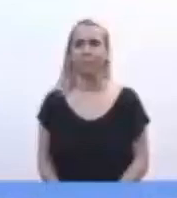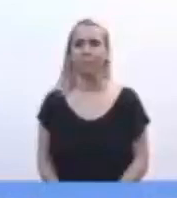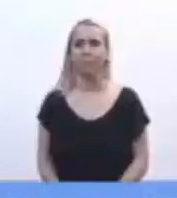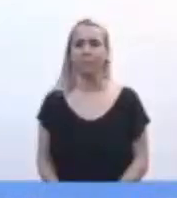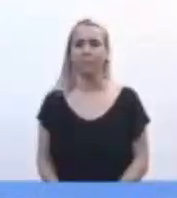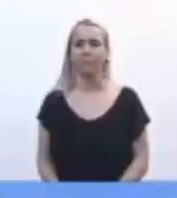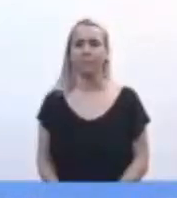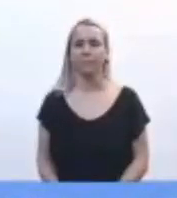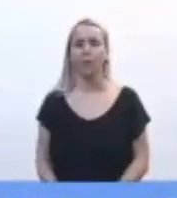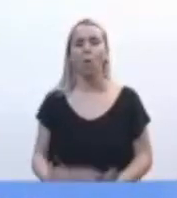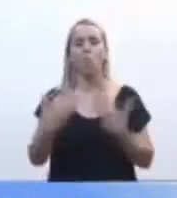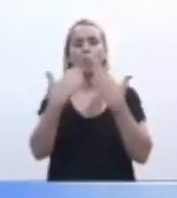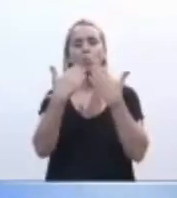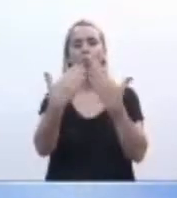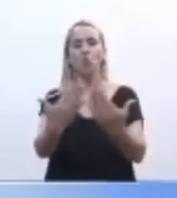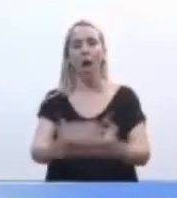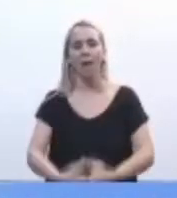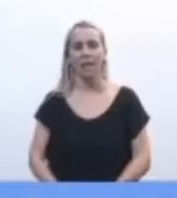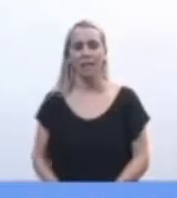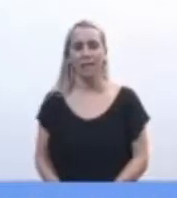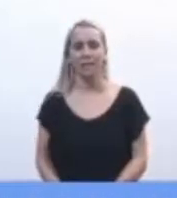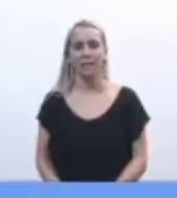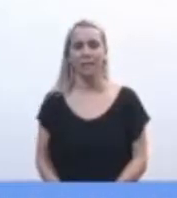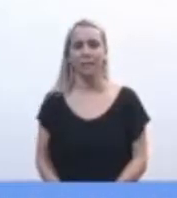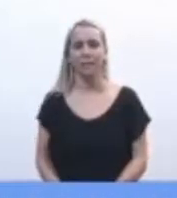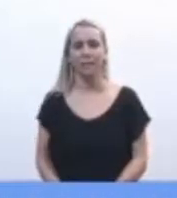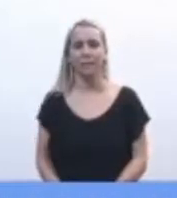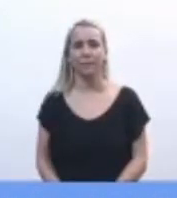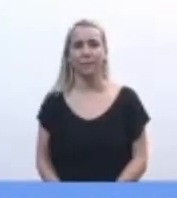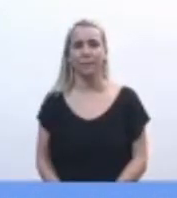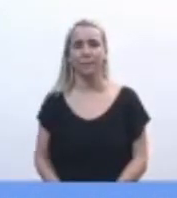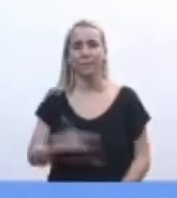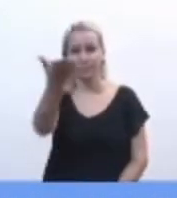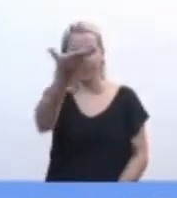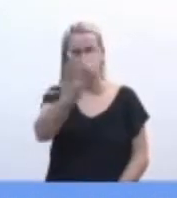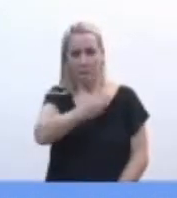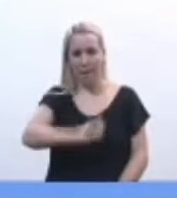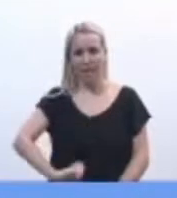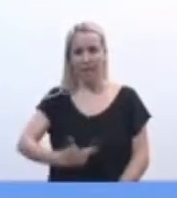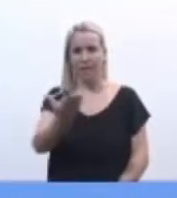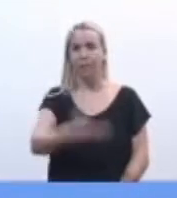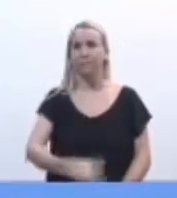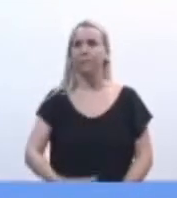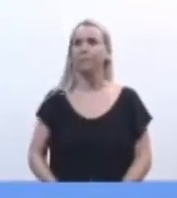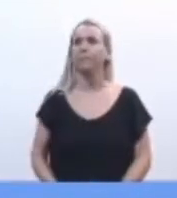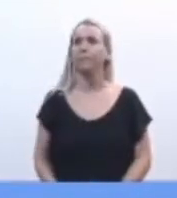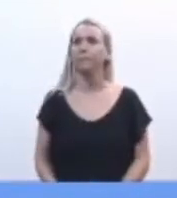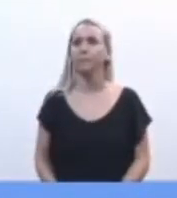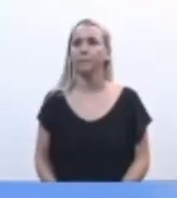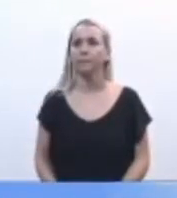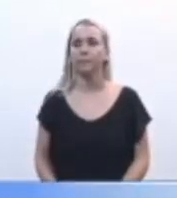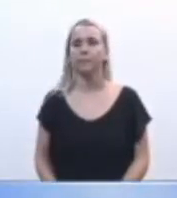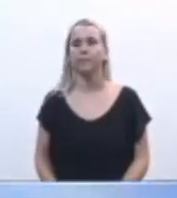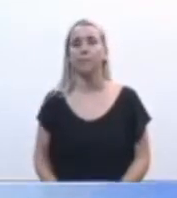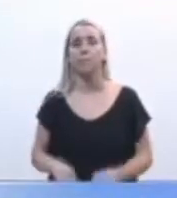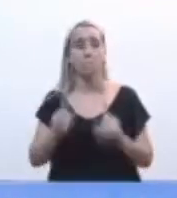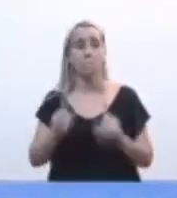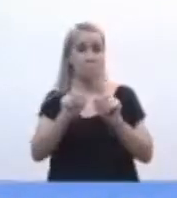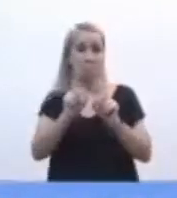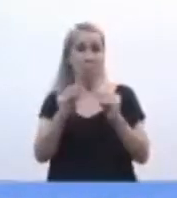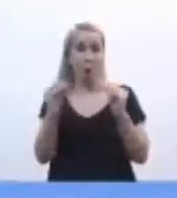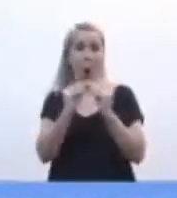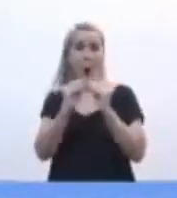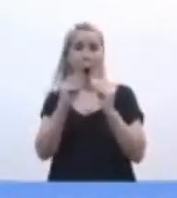muchas gracias muchas gracias señora presidenta como decían las compañeras